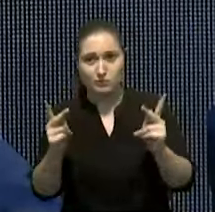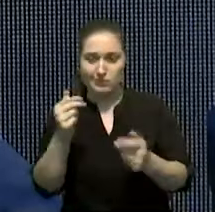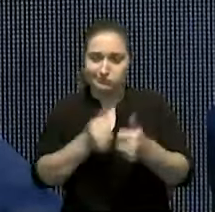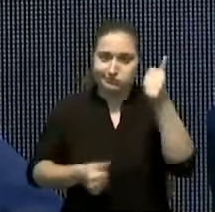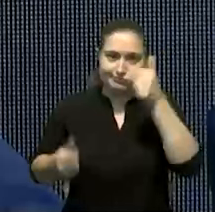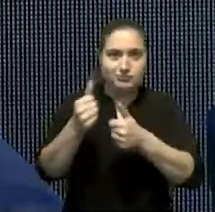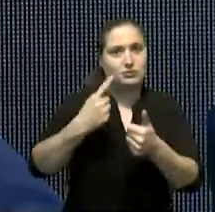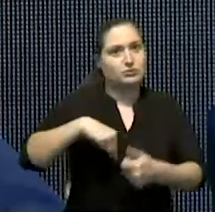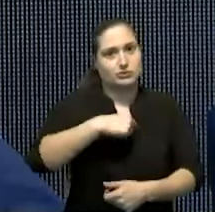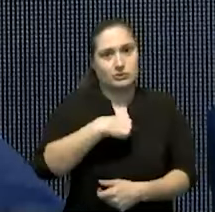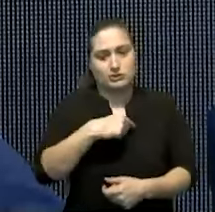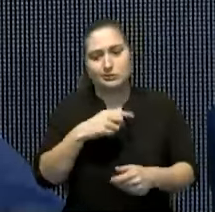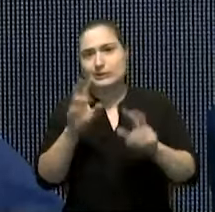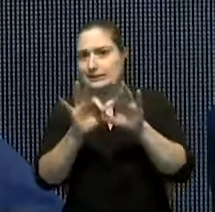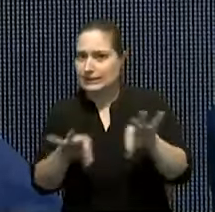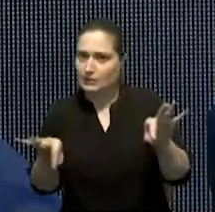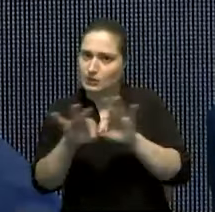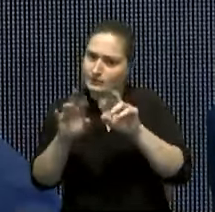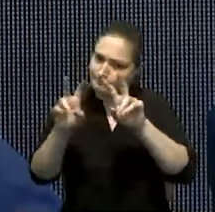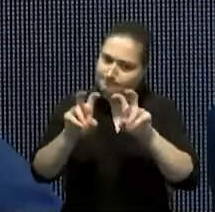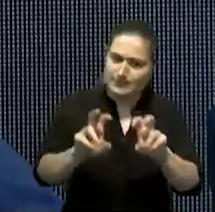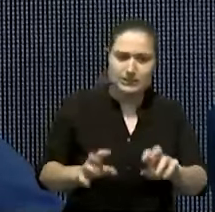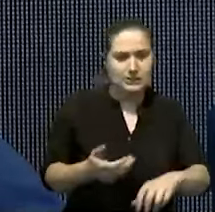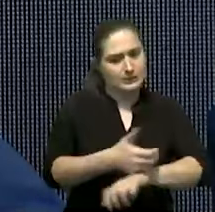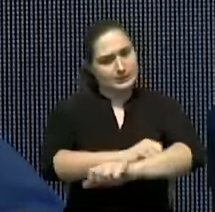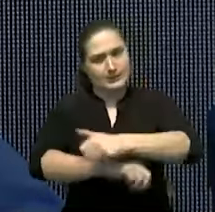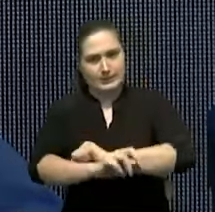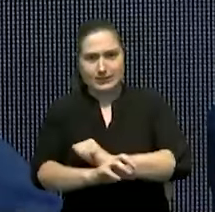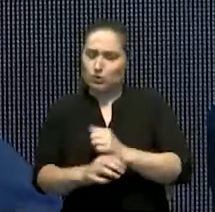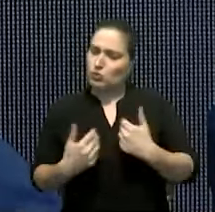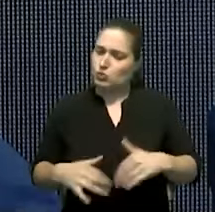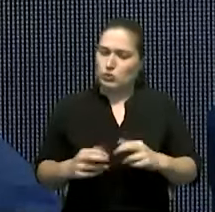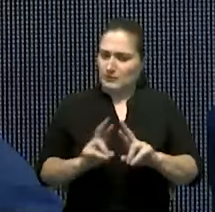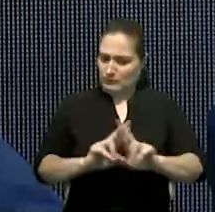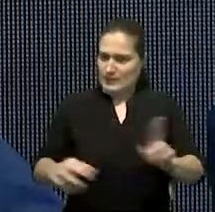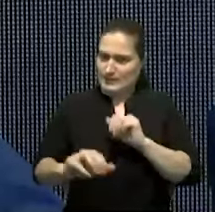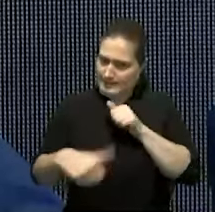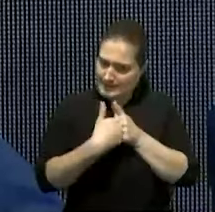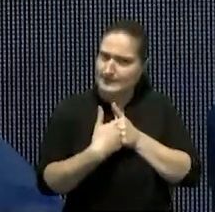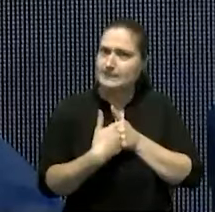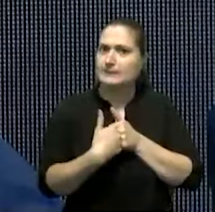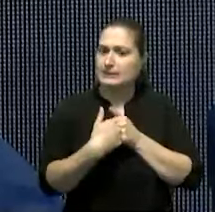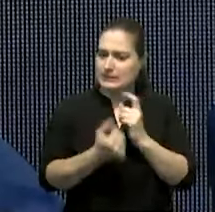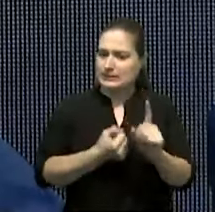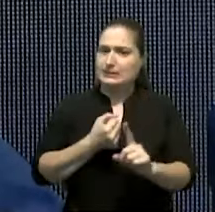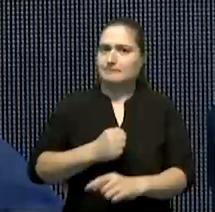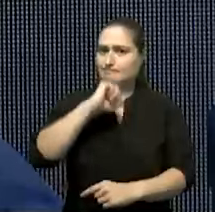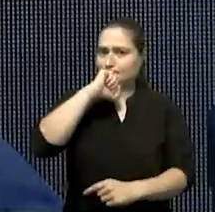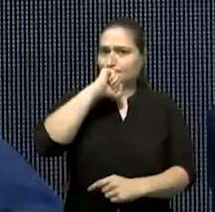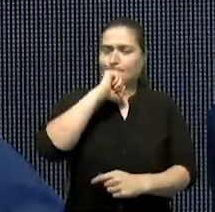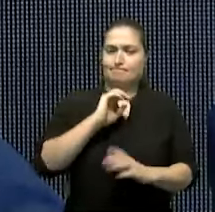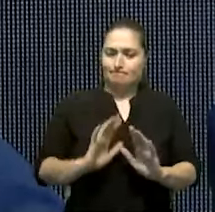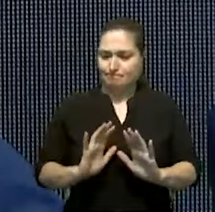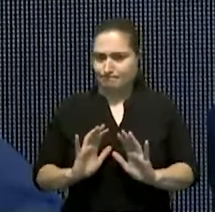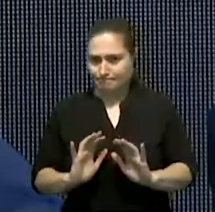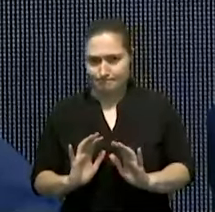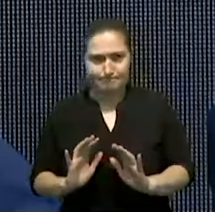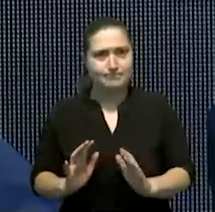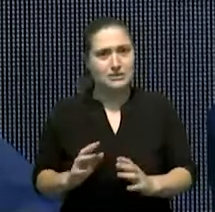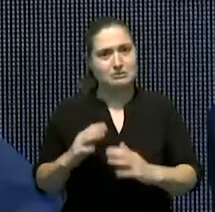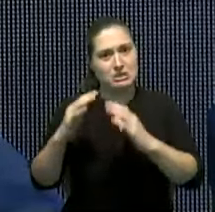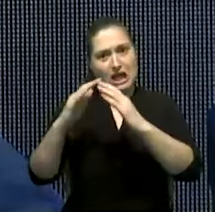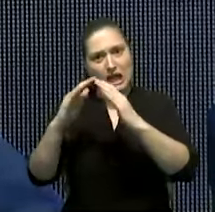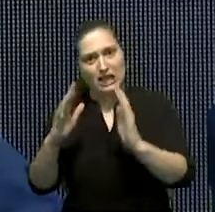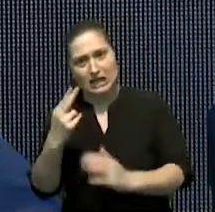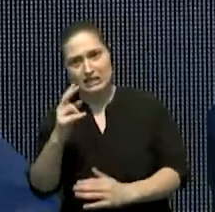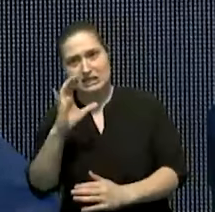importante que tenemos que ver tenemos que estar preparados para saber qué medidas se van a tomar tanto Hacienda como el